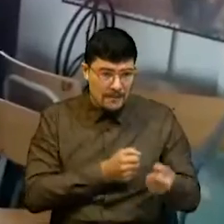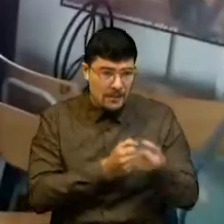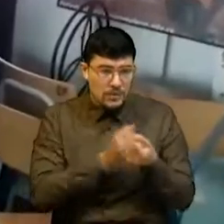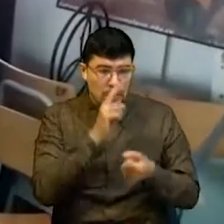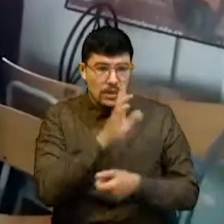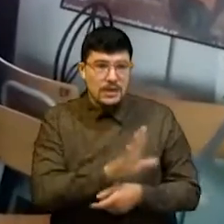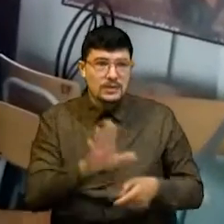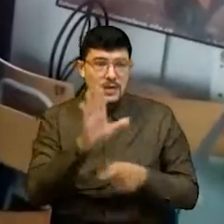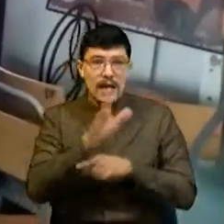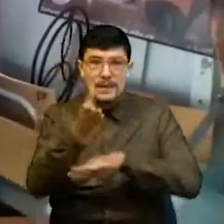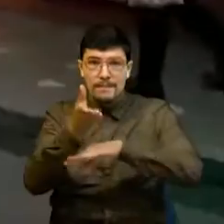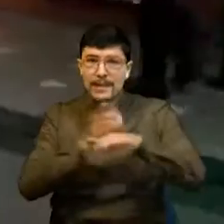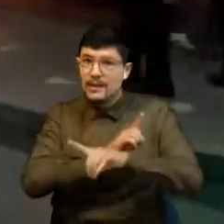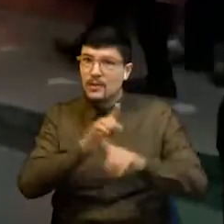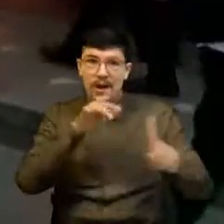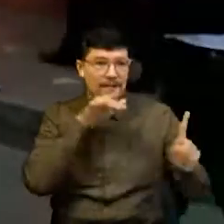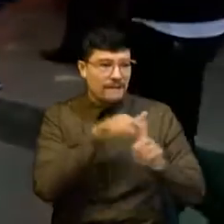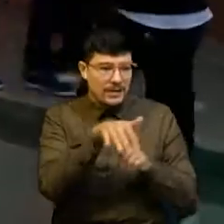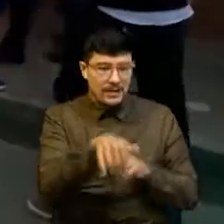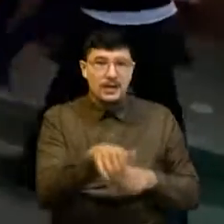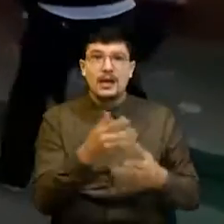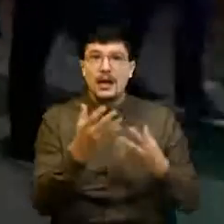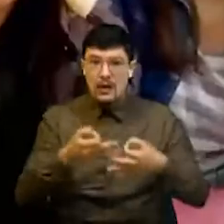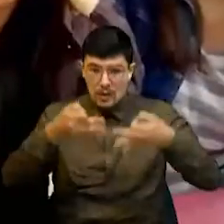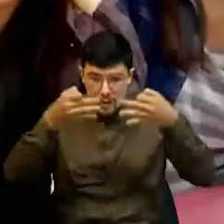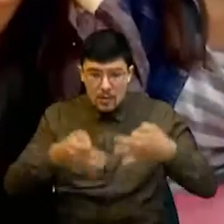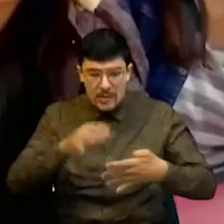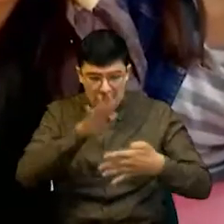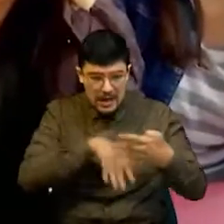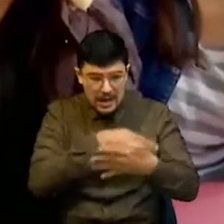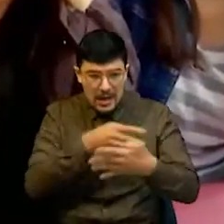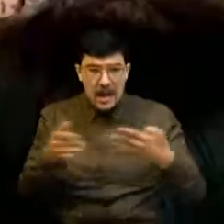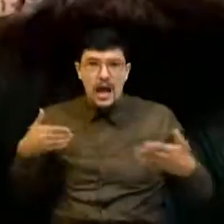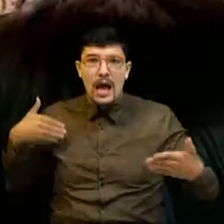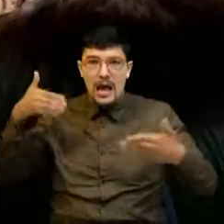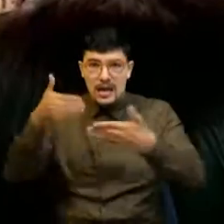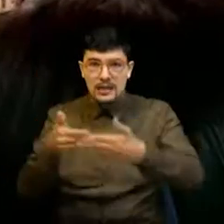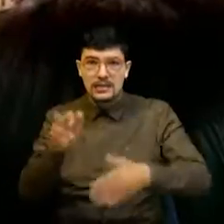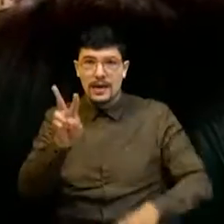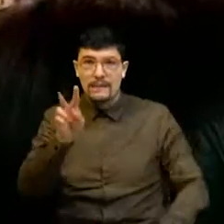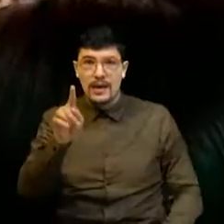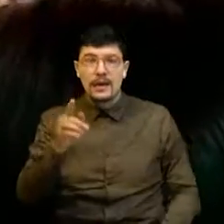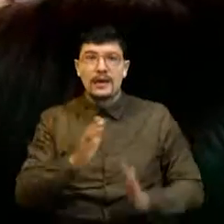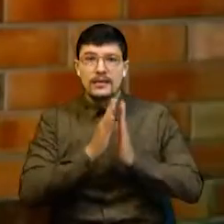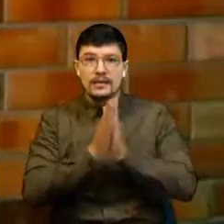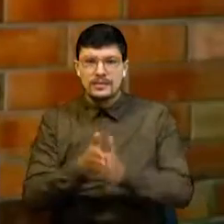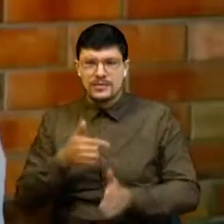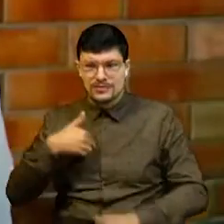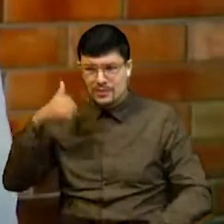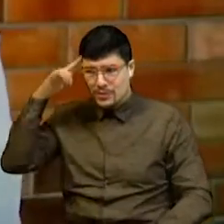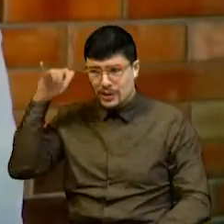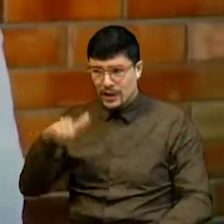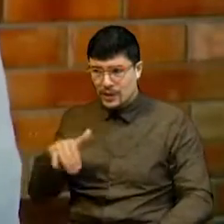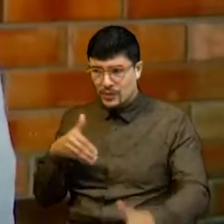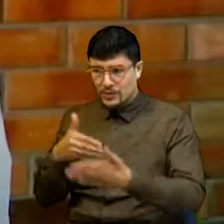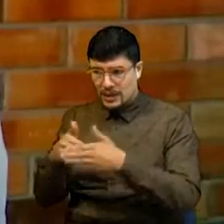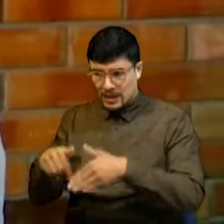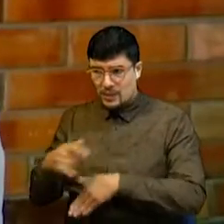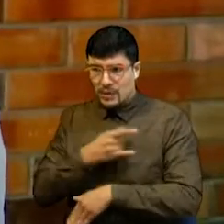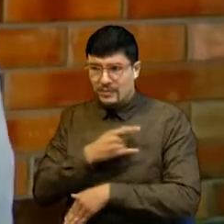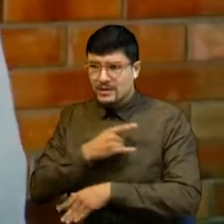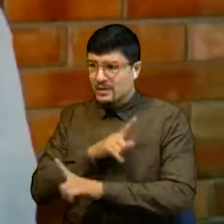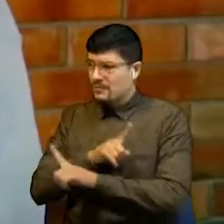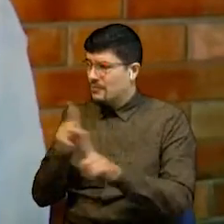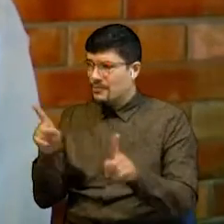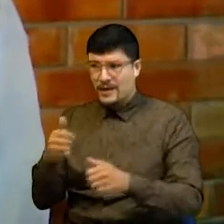afecte lo local, es decir, cumplir el calendario hasta el 21 de diciembre. Creo que cerrar la universidad ahorita no es lo factible como